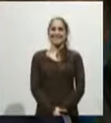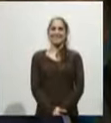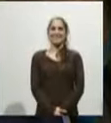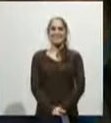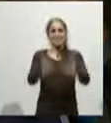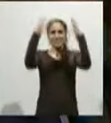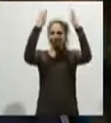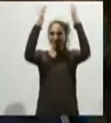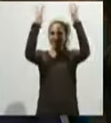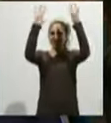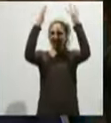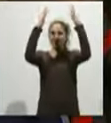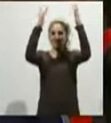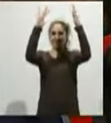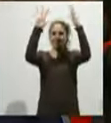Mira,